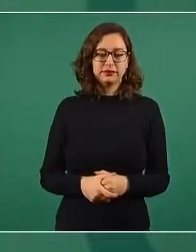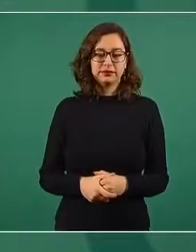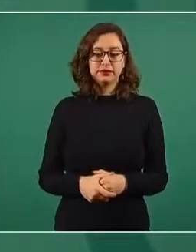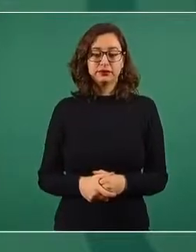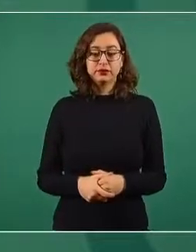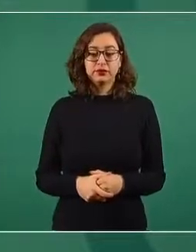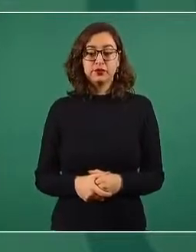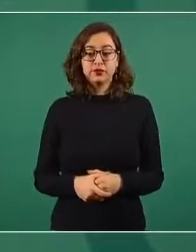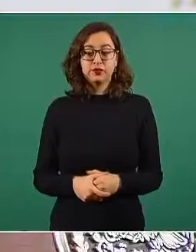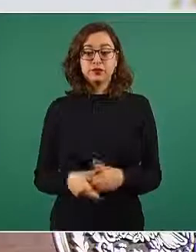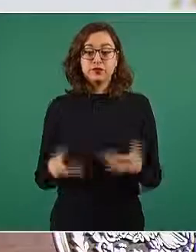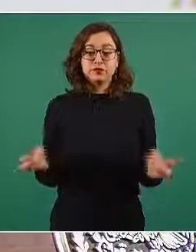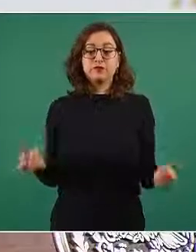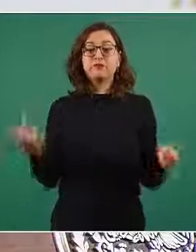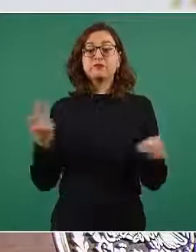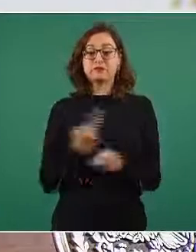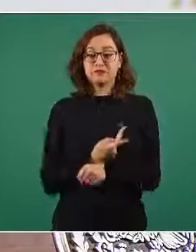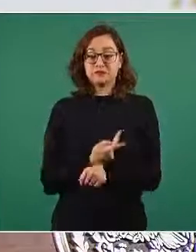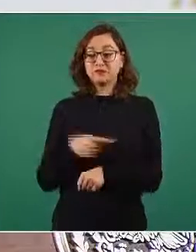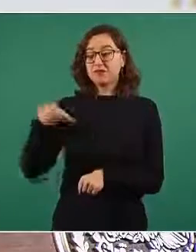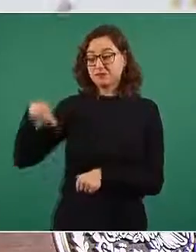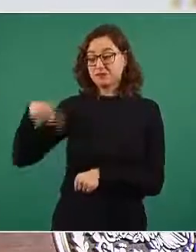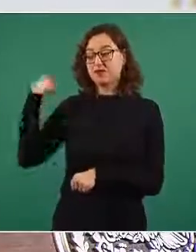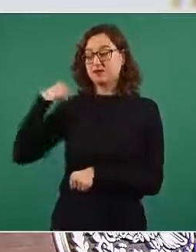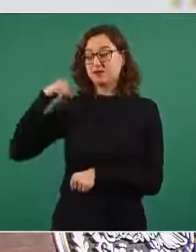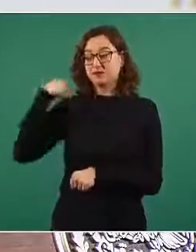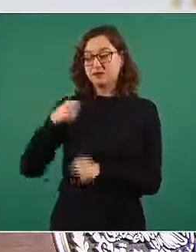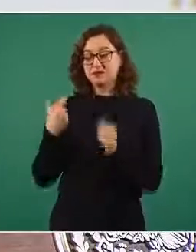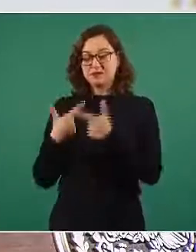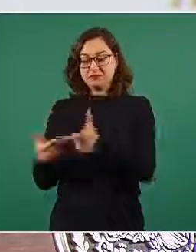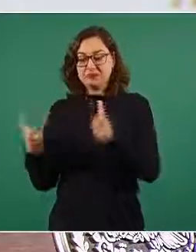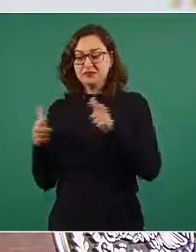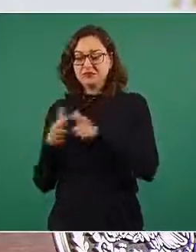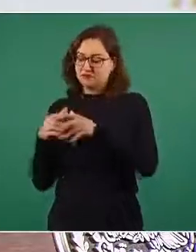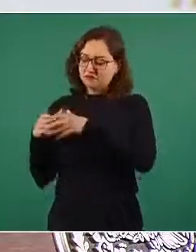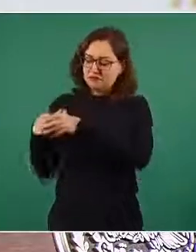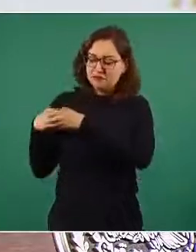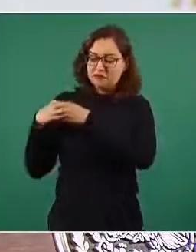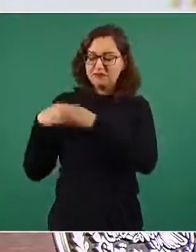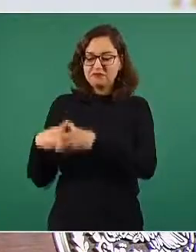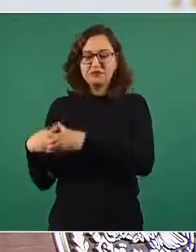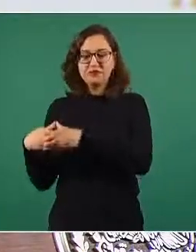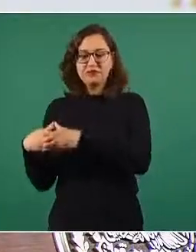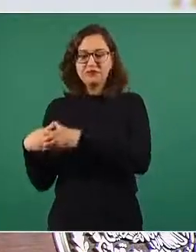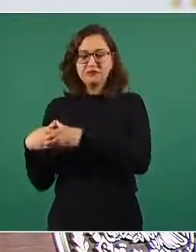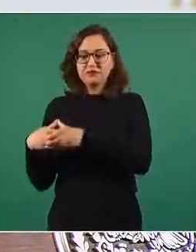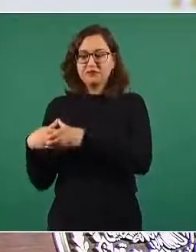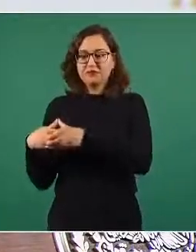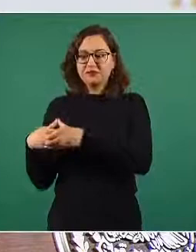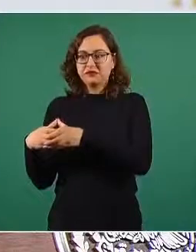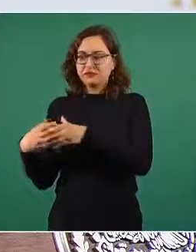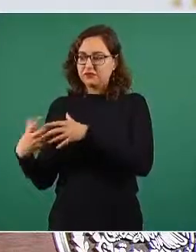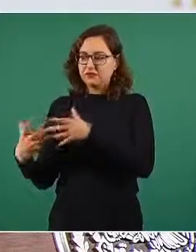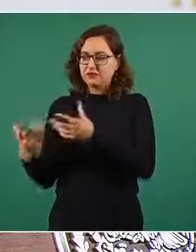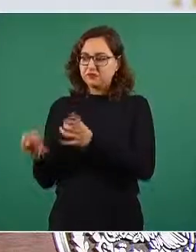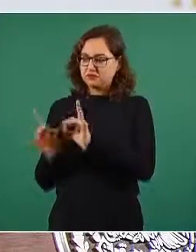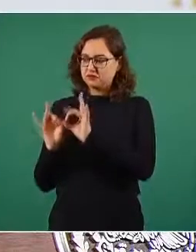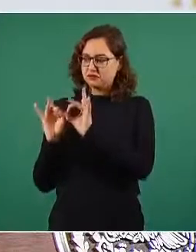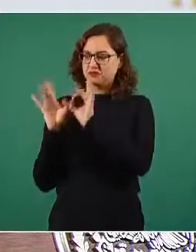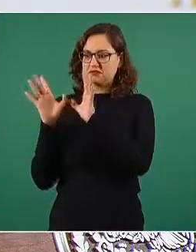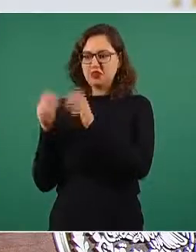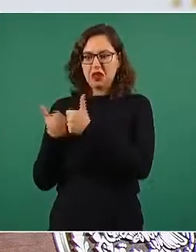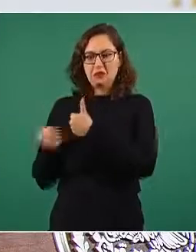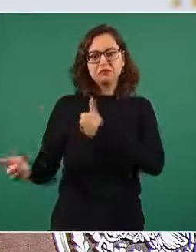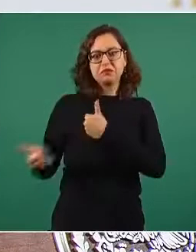Y en Tabasco, pues los mismos revolucionarios estaban enfrentados, habían asesinado al gobernador revolucionario